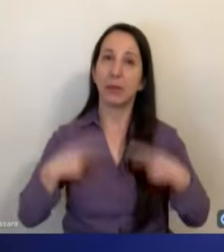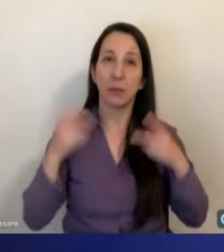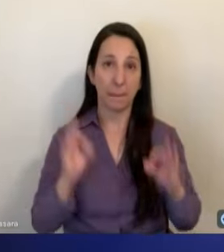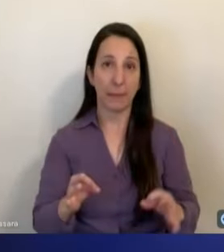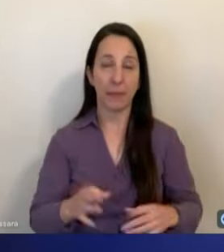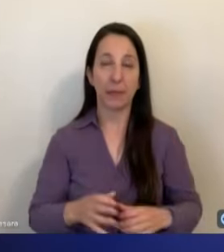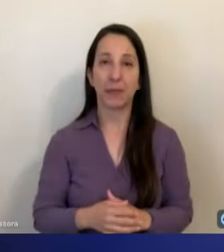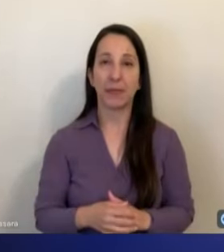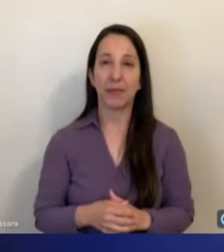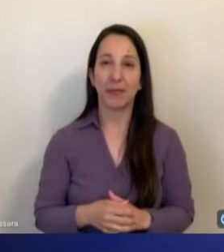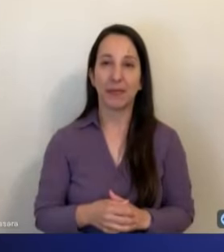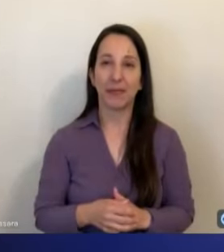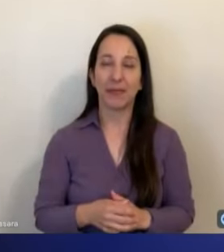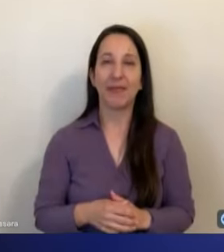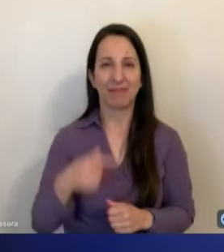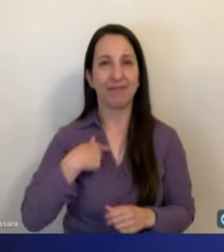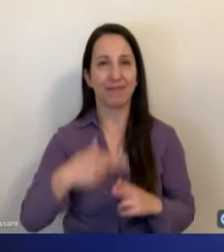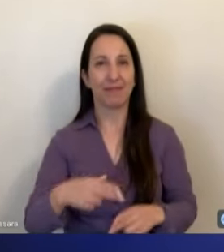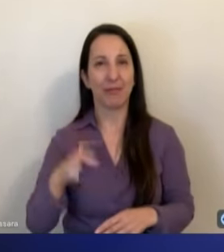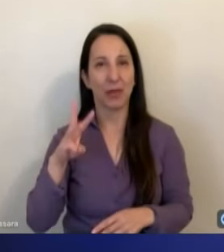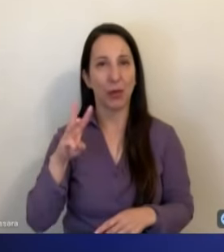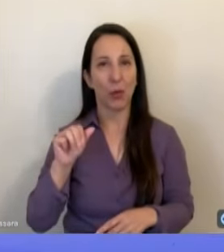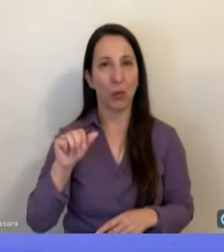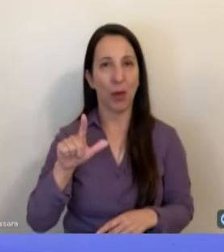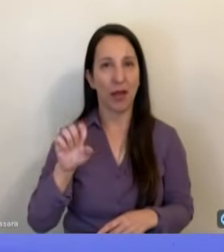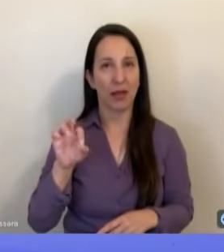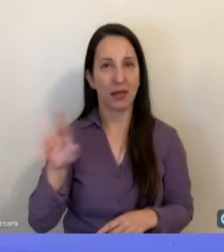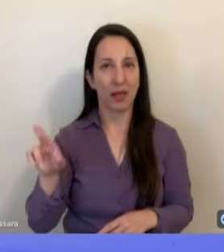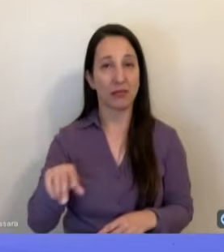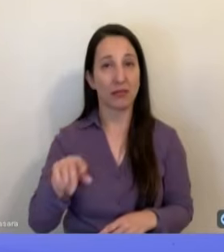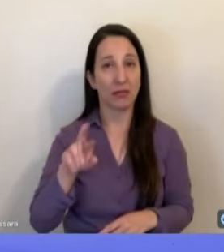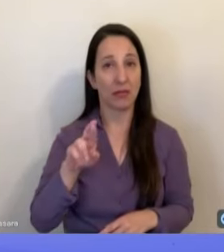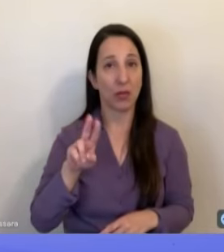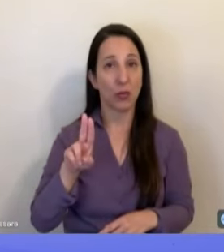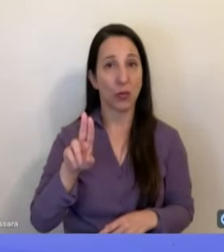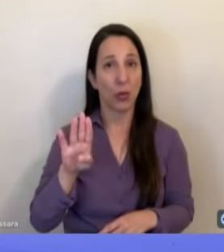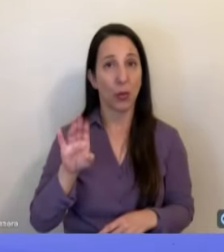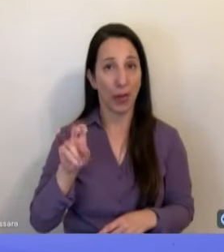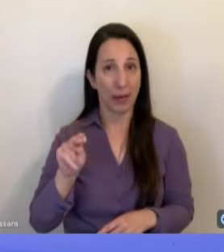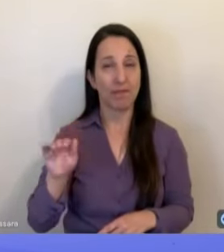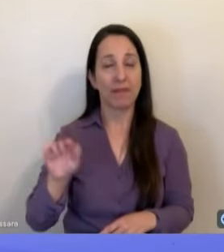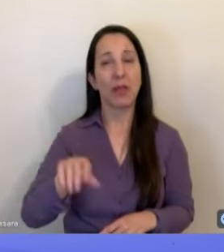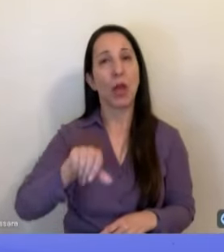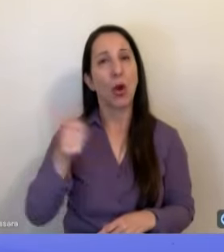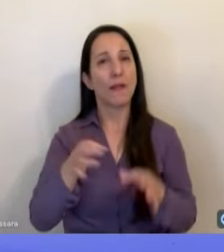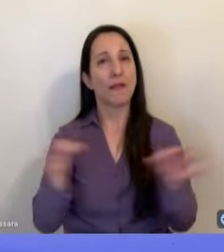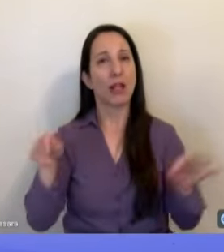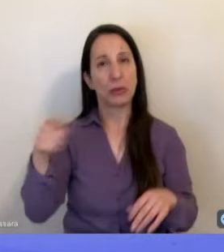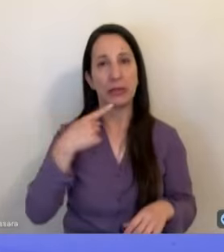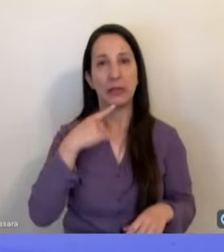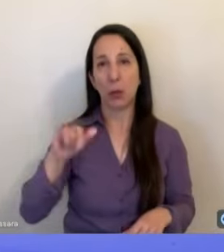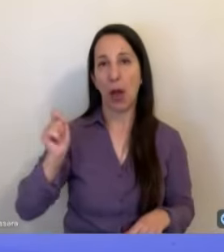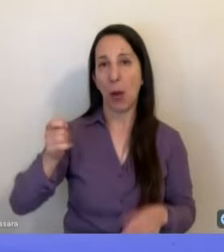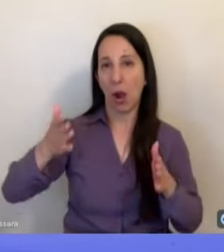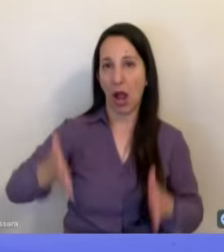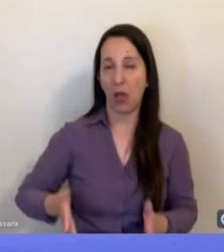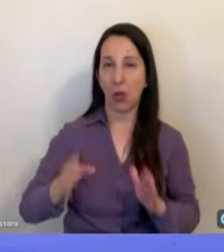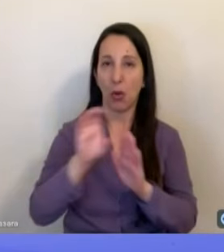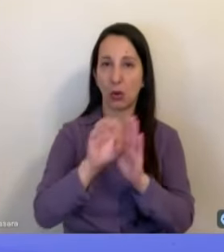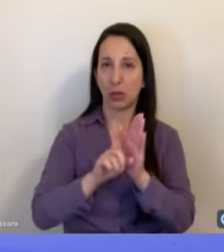Walter Rubén, no se preocupe, Walter Rubén, sí. Don Walter, otra de las frases que usted dice, usted como abogado constitucionalista,